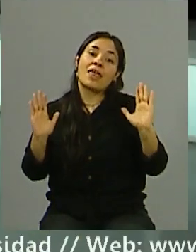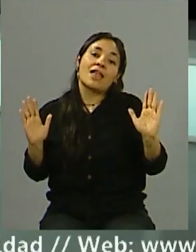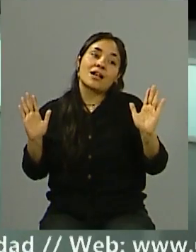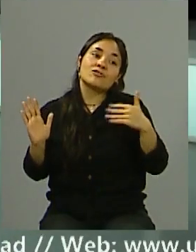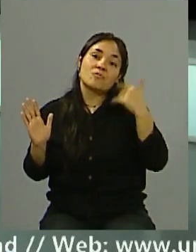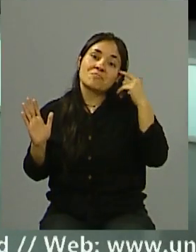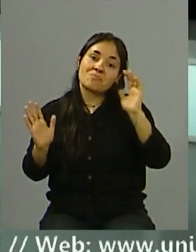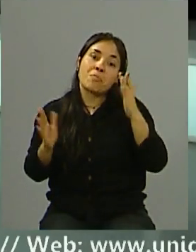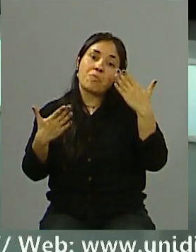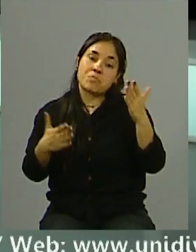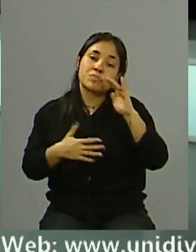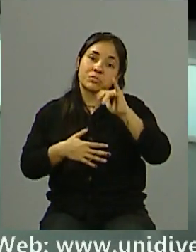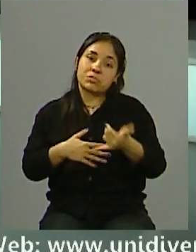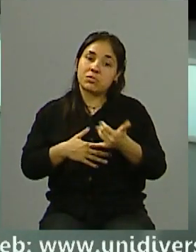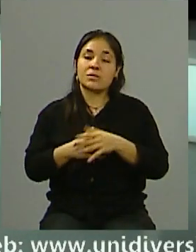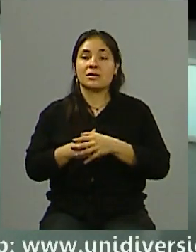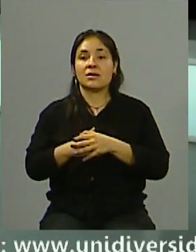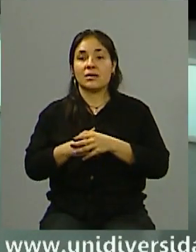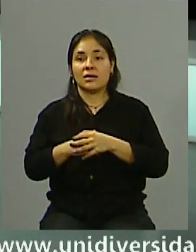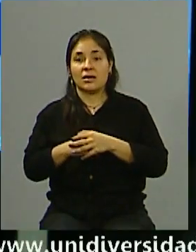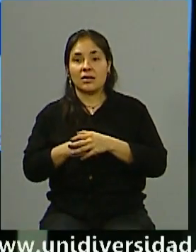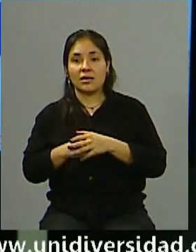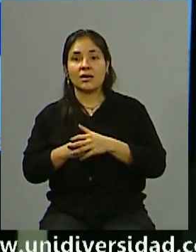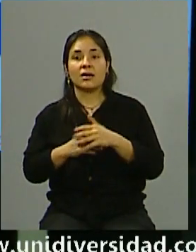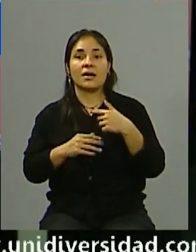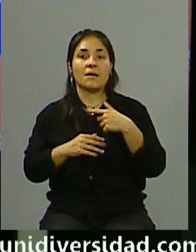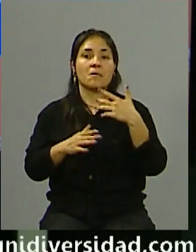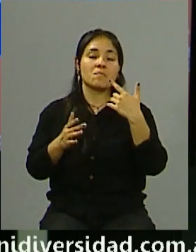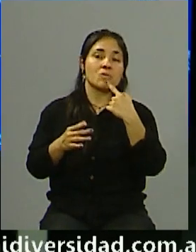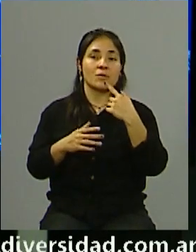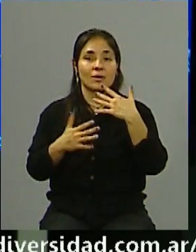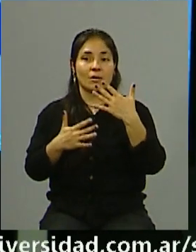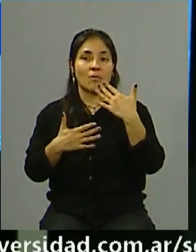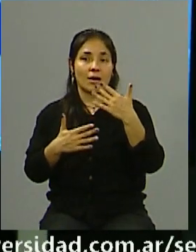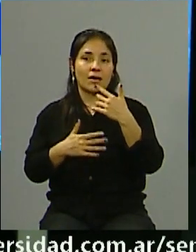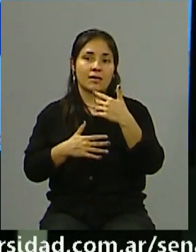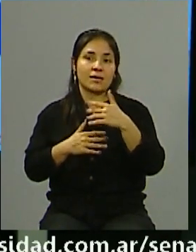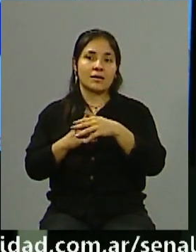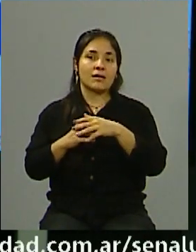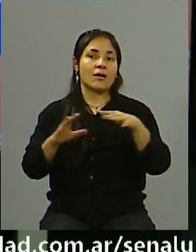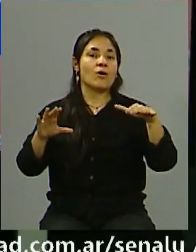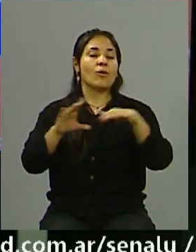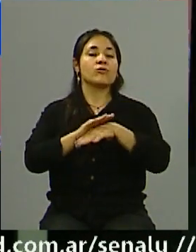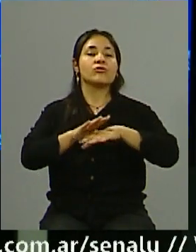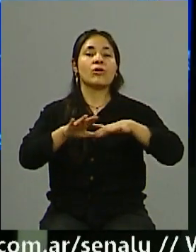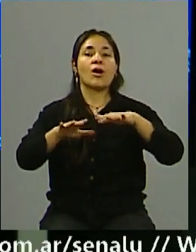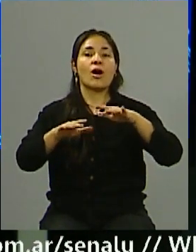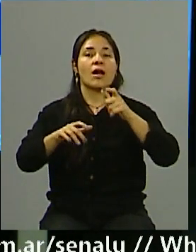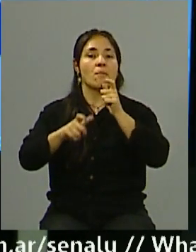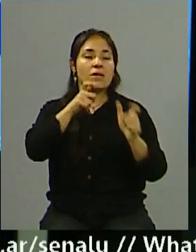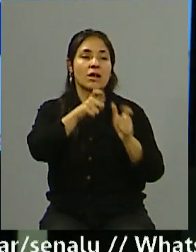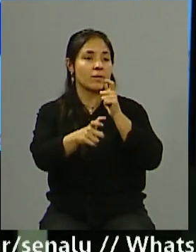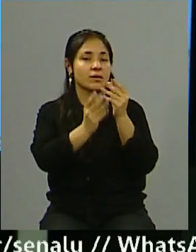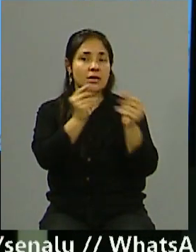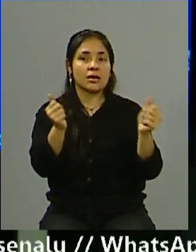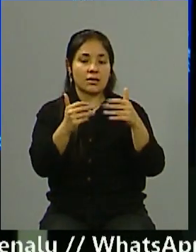por qué no. Fíjate que, a ver, si nos vamos a poner en el plano de las especulaciones, ¿en qué momento puntual se agotan las réplicas? Justo en el momento antes